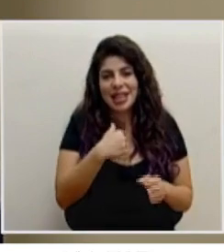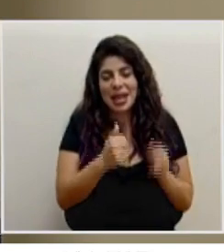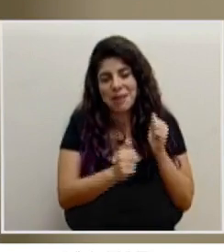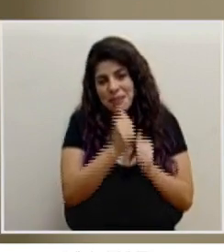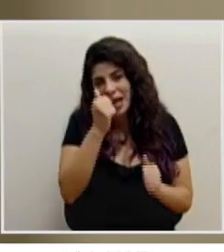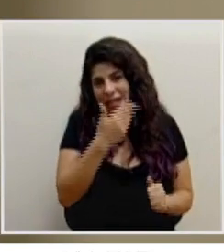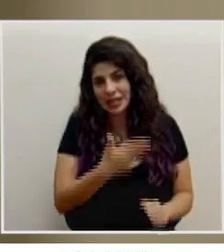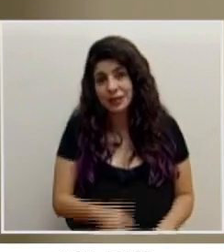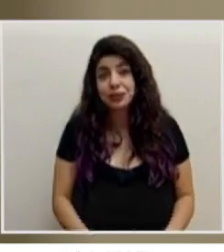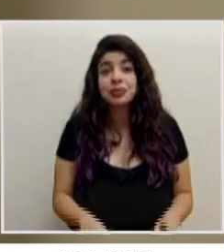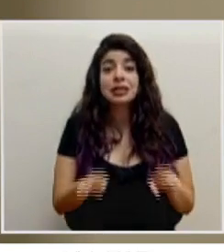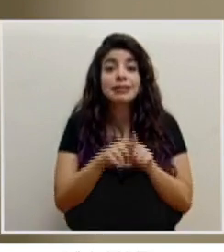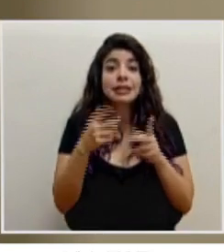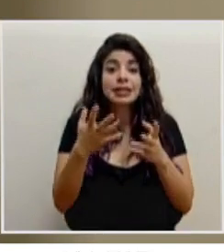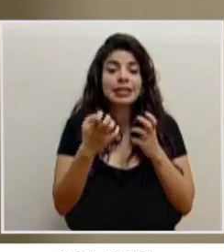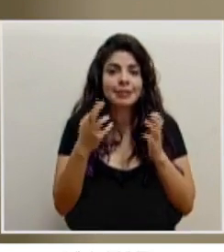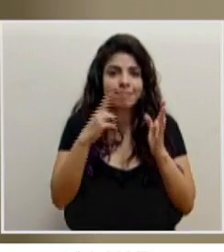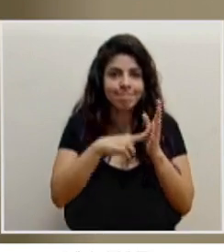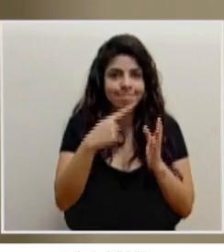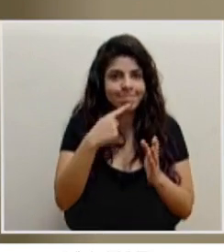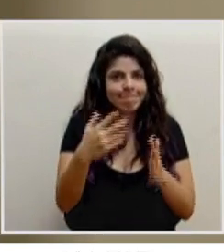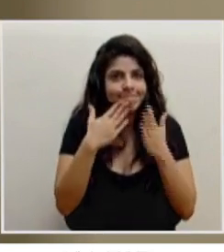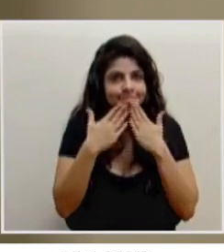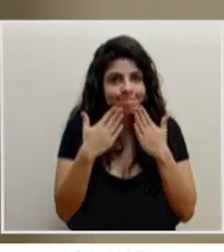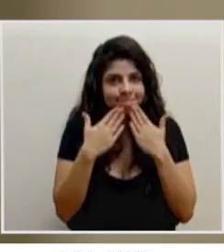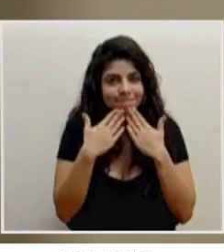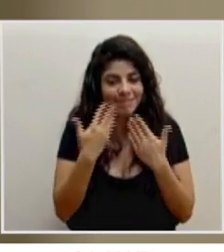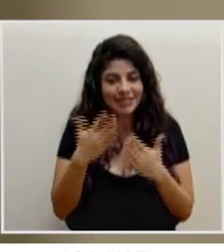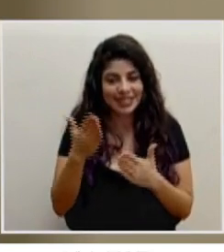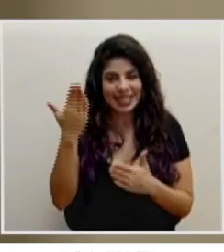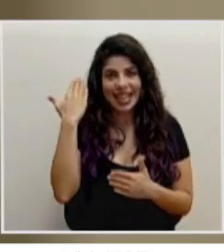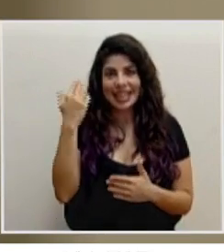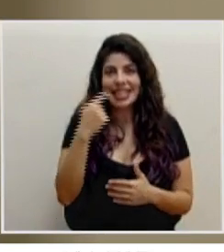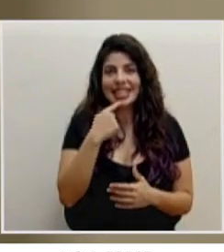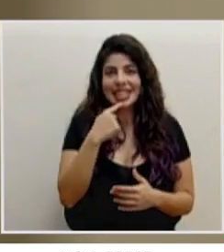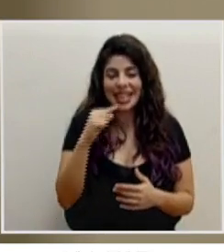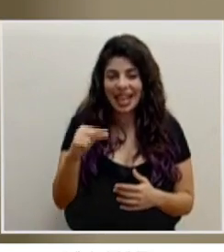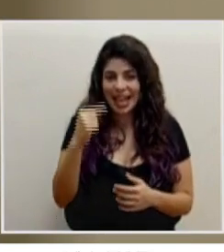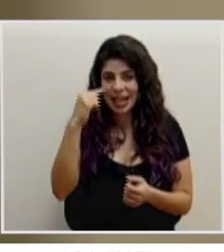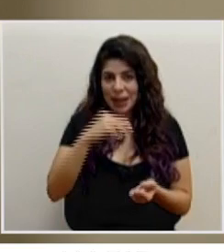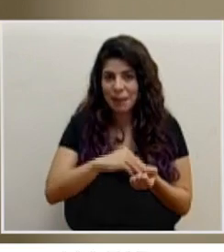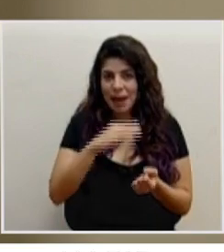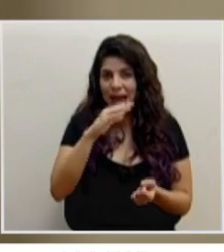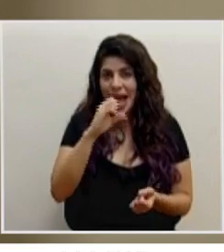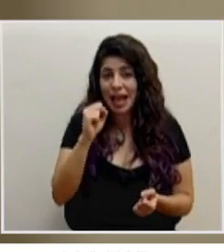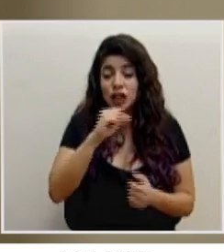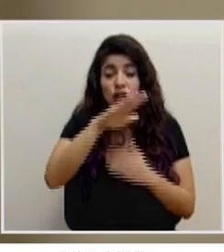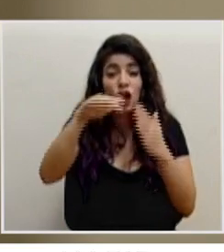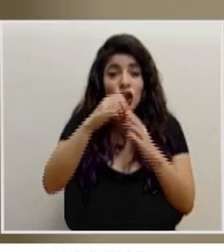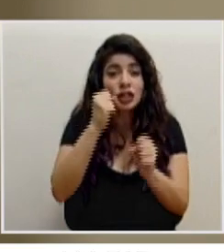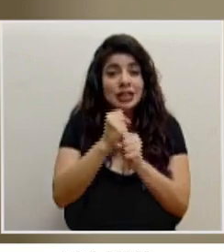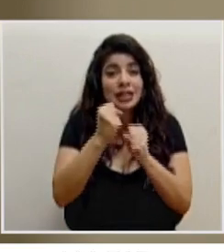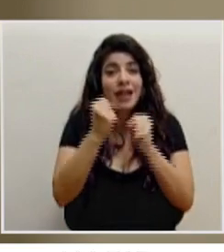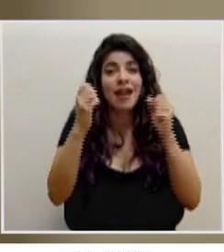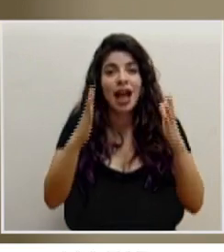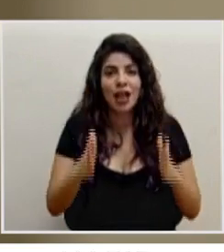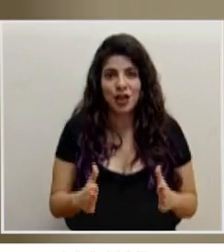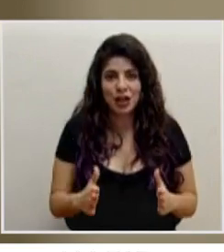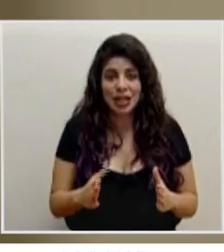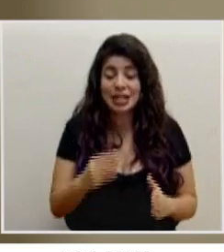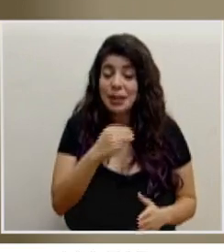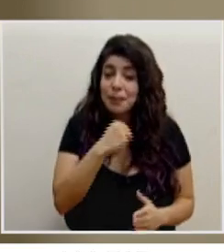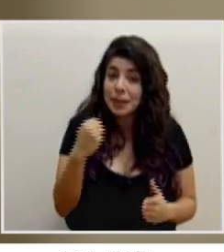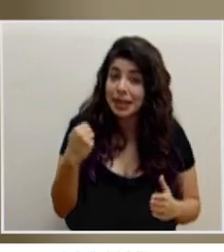todos. Y también yo quería retirar el agradecimiento que externó el gerente médico de la Caja a todos los funcionarios, tanto